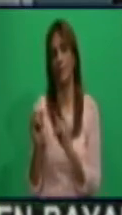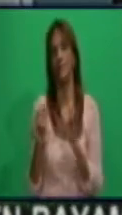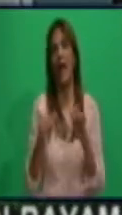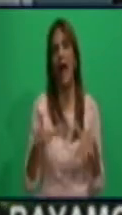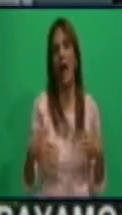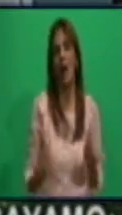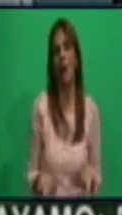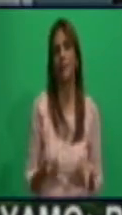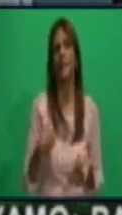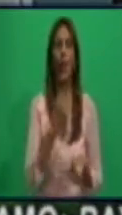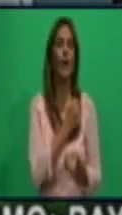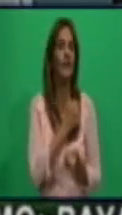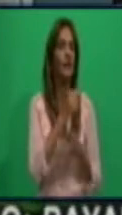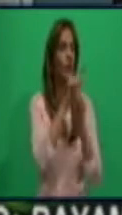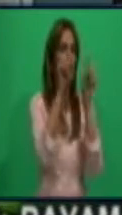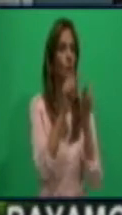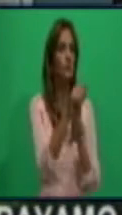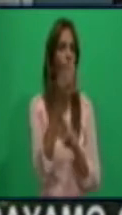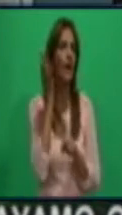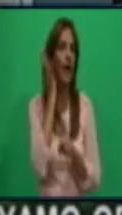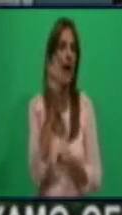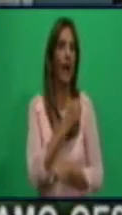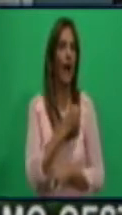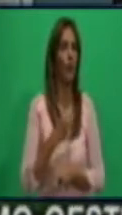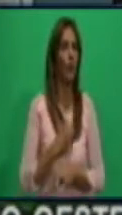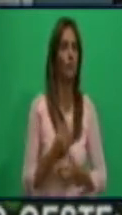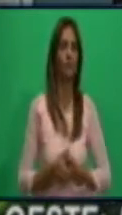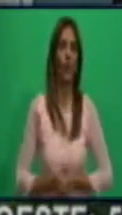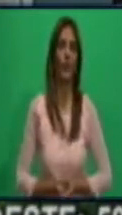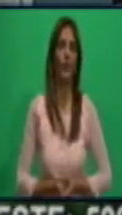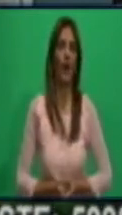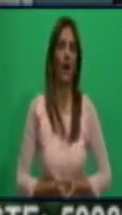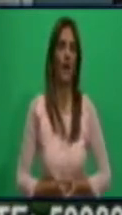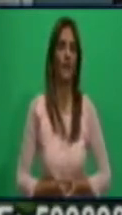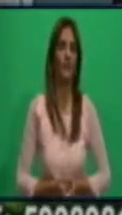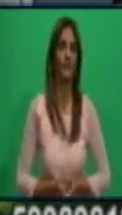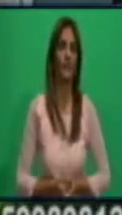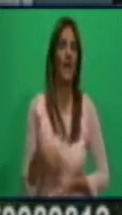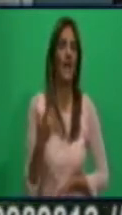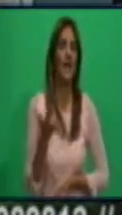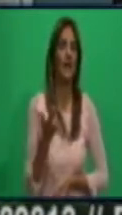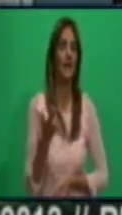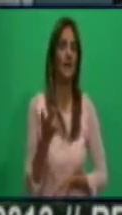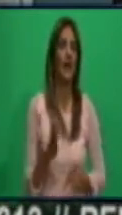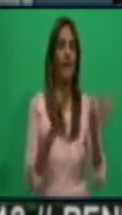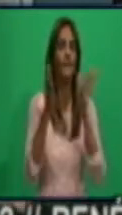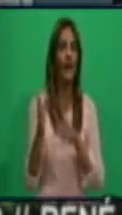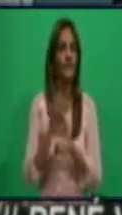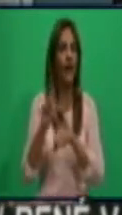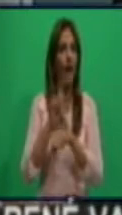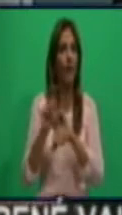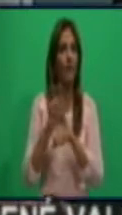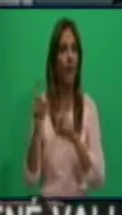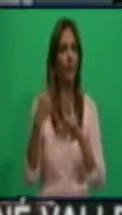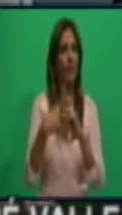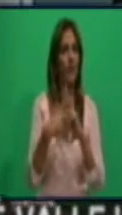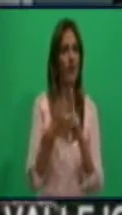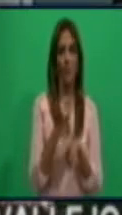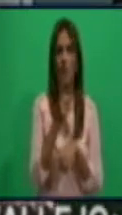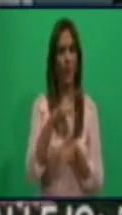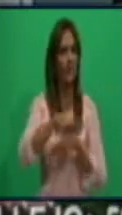quiero preguntar, doctora, en la zona que no es urbana de Bayamo, la zona rural de Bayamo, no está tan